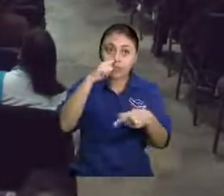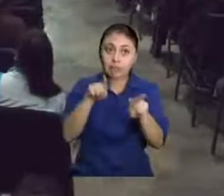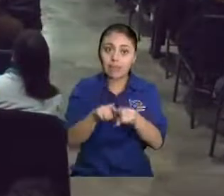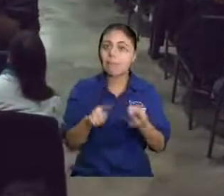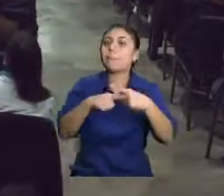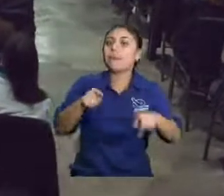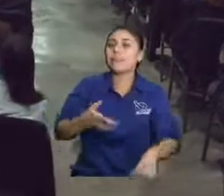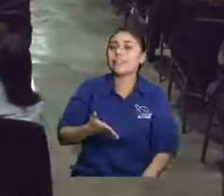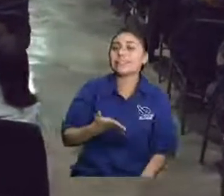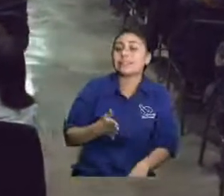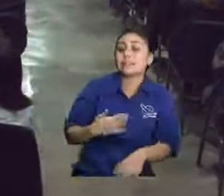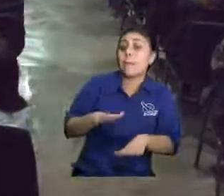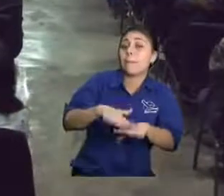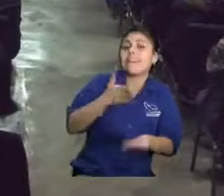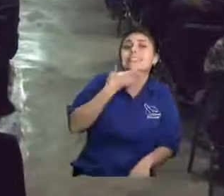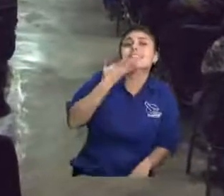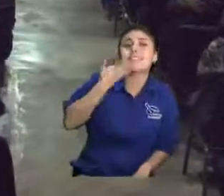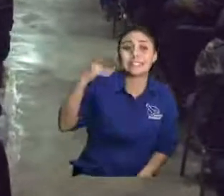fácil vencer.